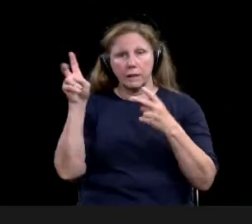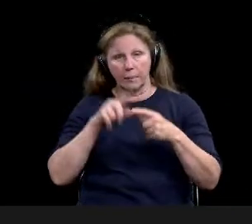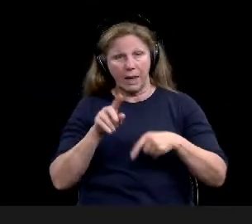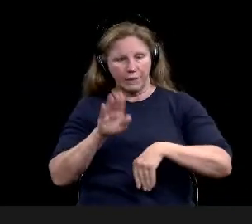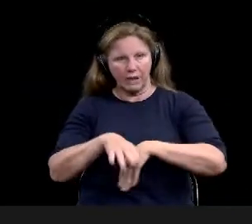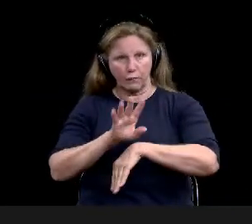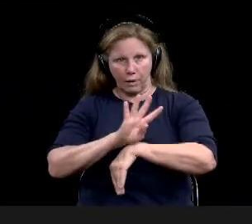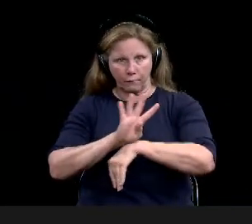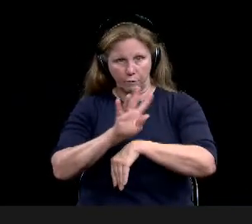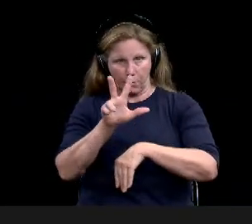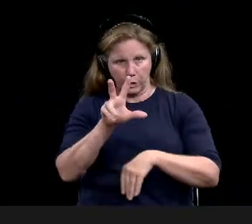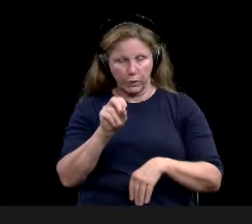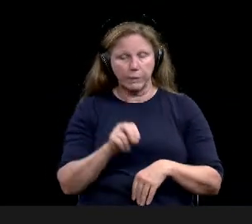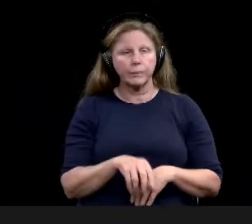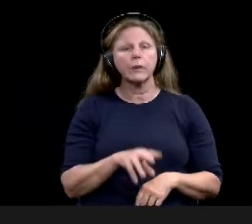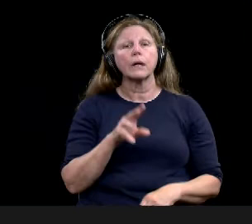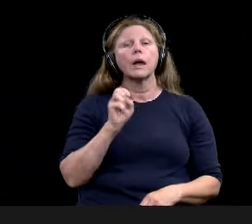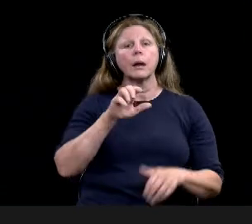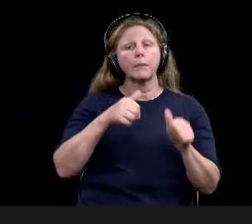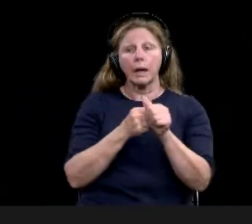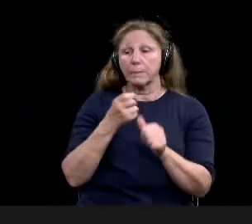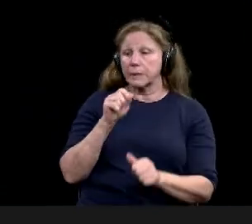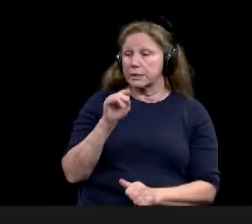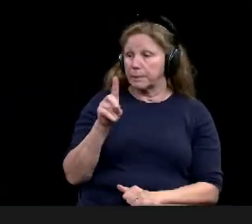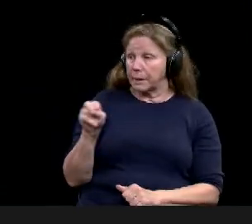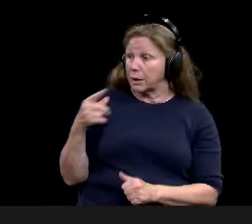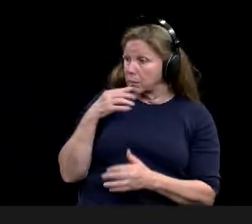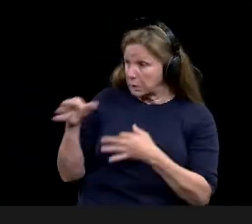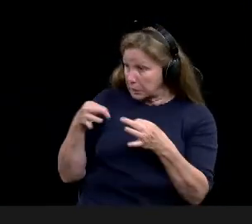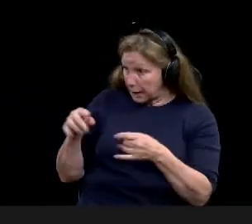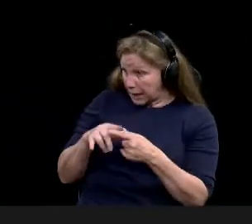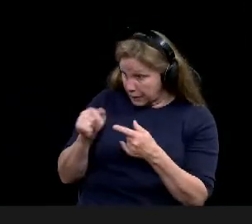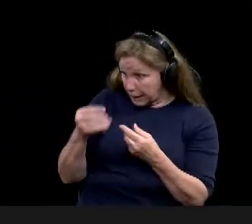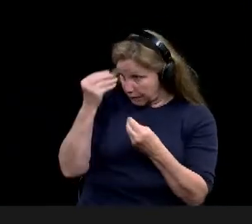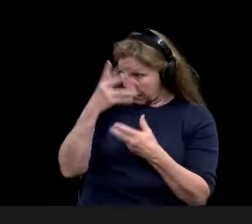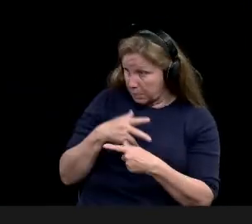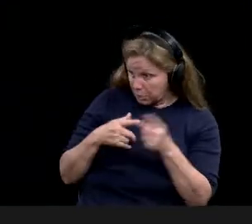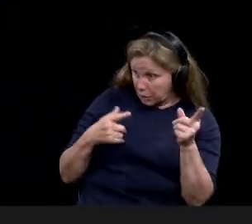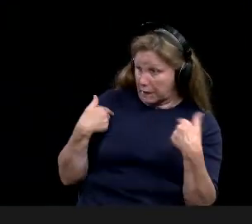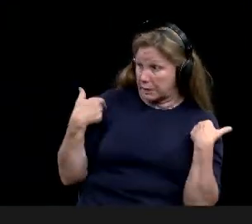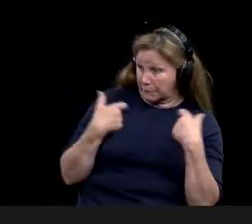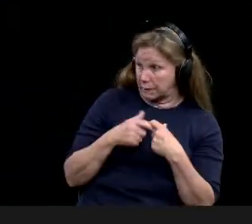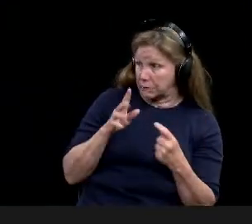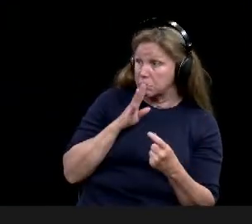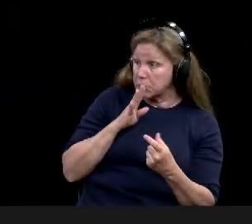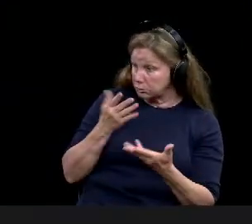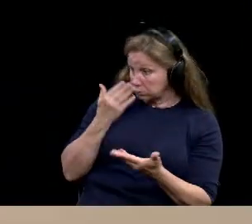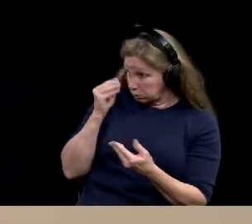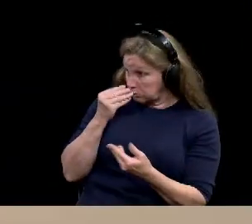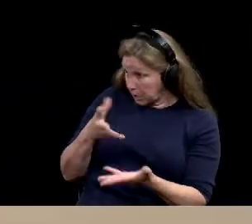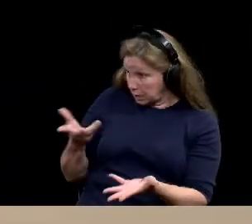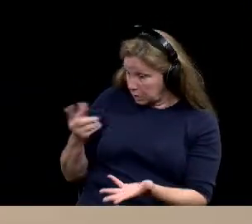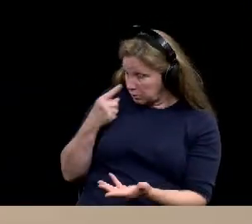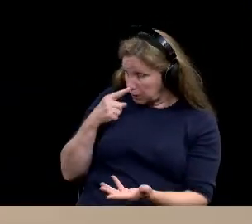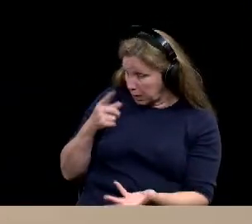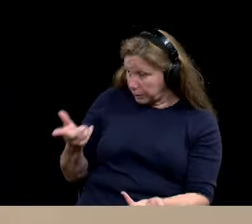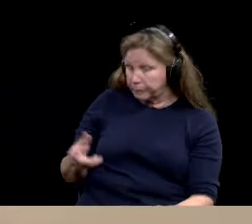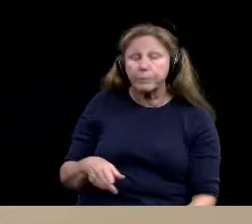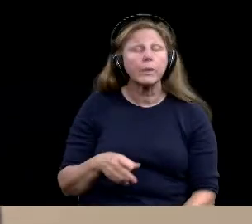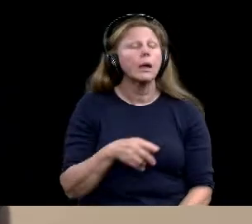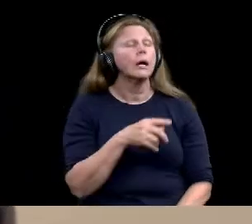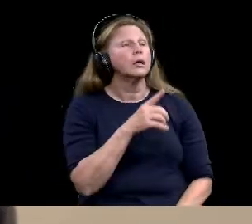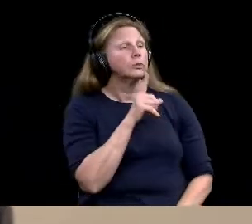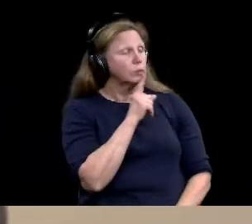audience? Absolutely. Thank you, Mayor. Para ayudar a nuestros ciudadanos que hablan español a saber lo que se dice durante esta conferencia